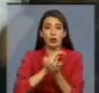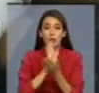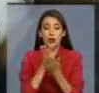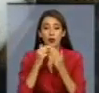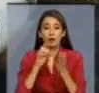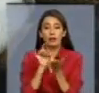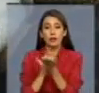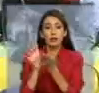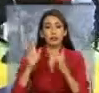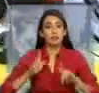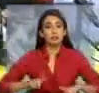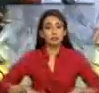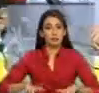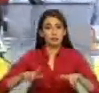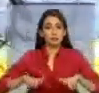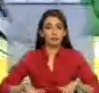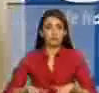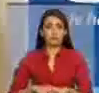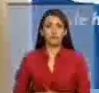del movimiento.